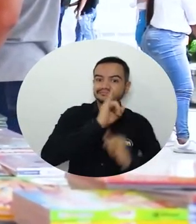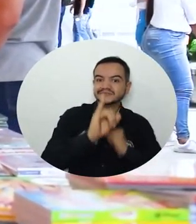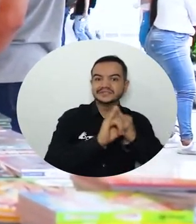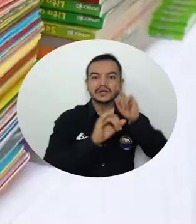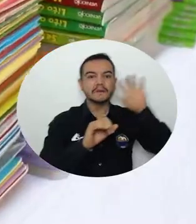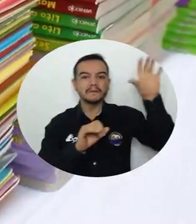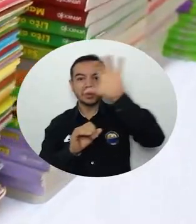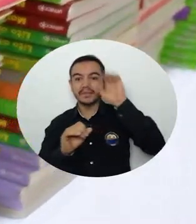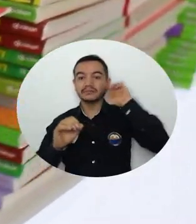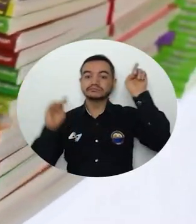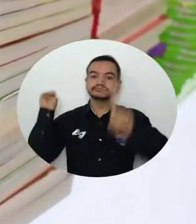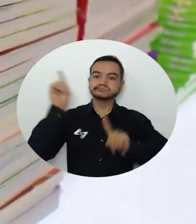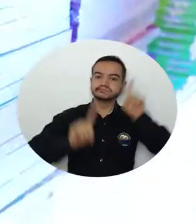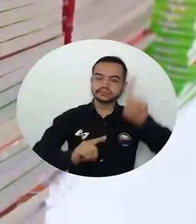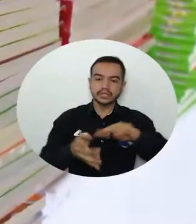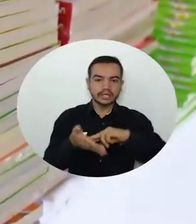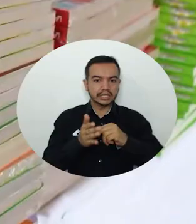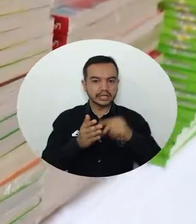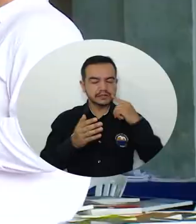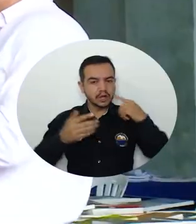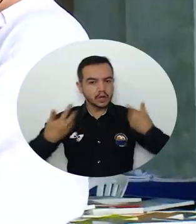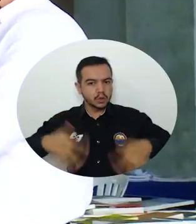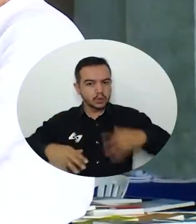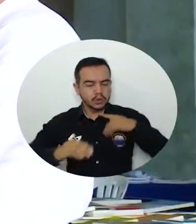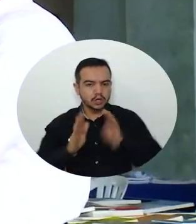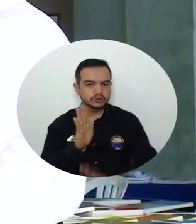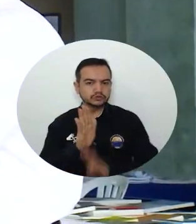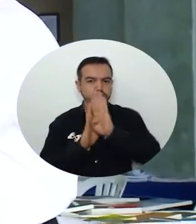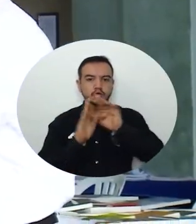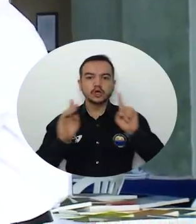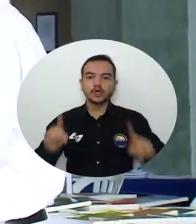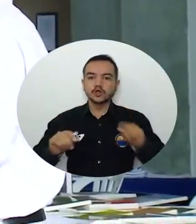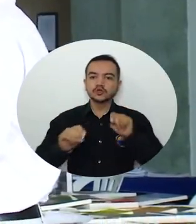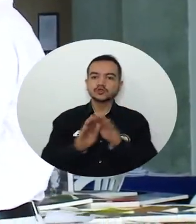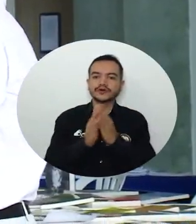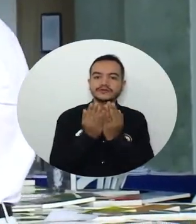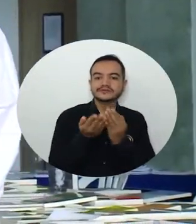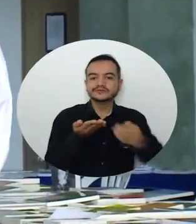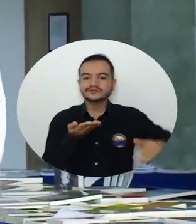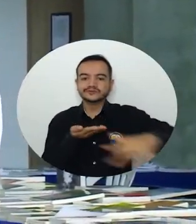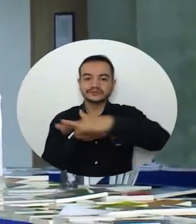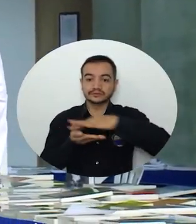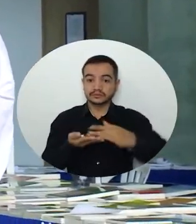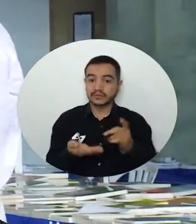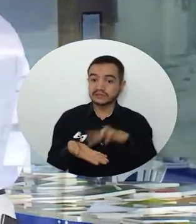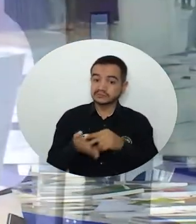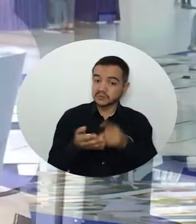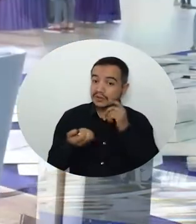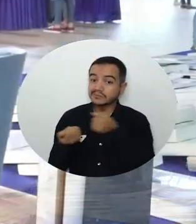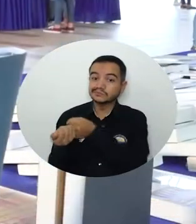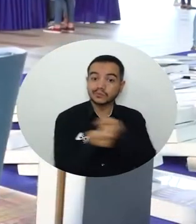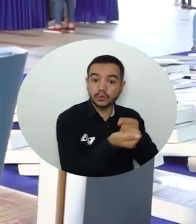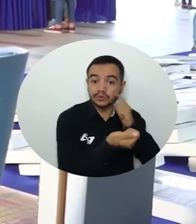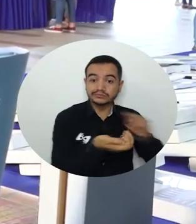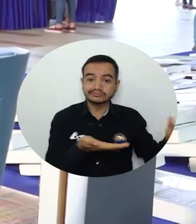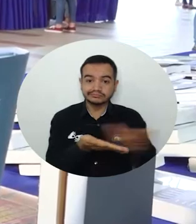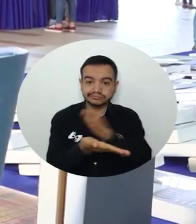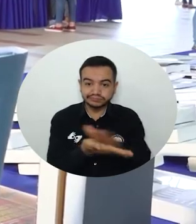la Filsmar desde su primera edición y el gran aporte que desde Unimagdalena se realiza al fomento editorial y de la